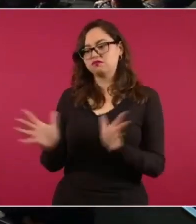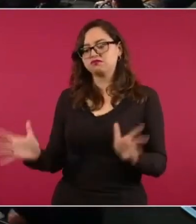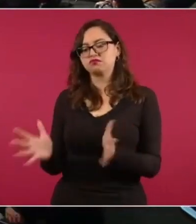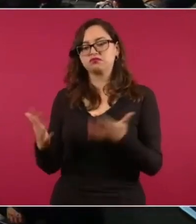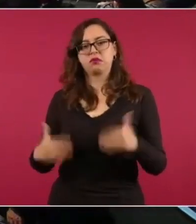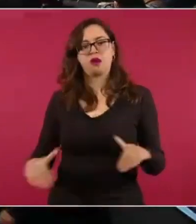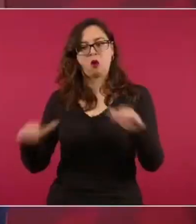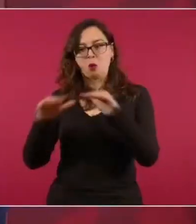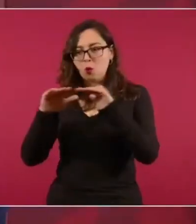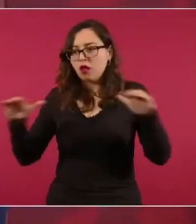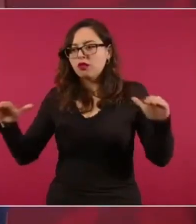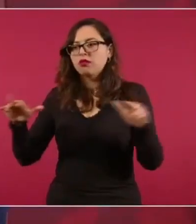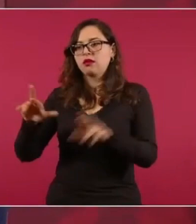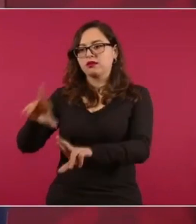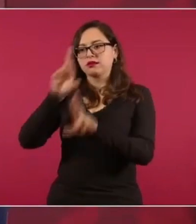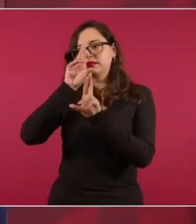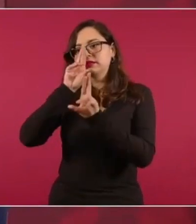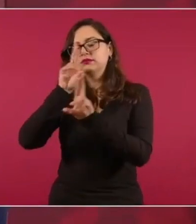respeto,